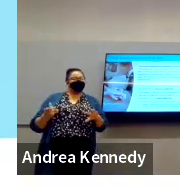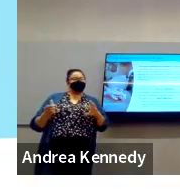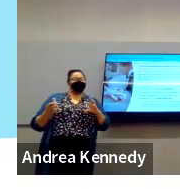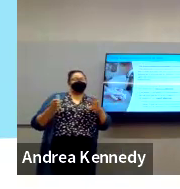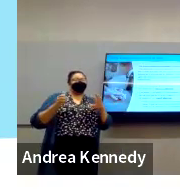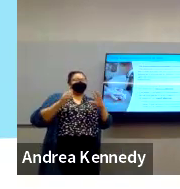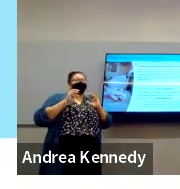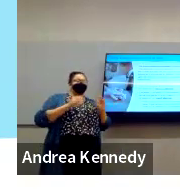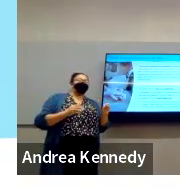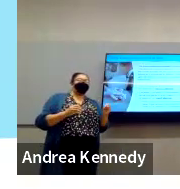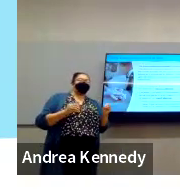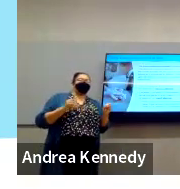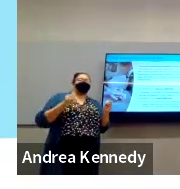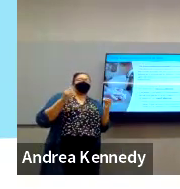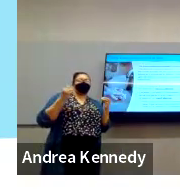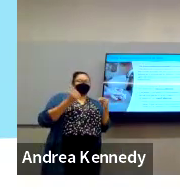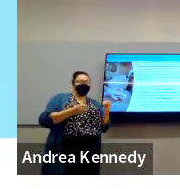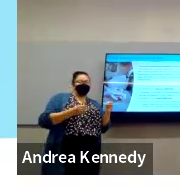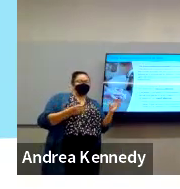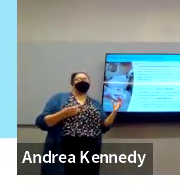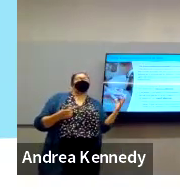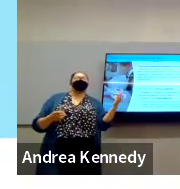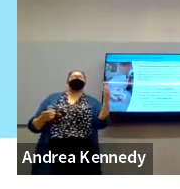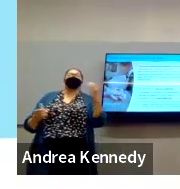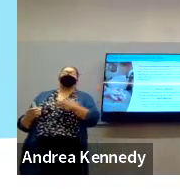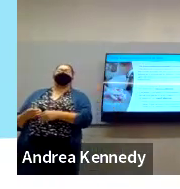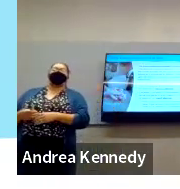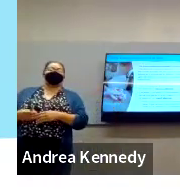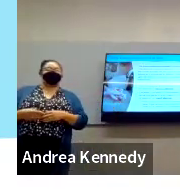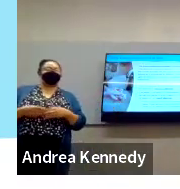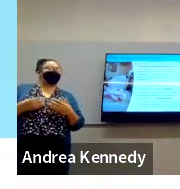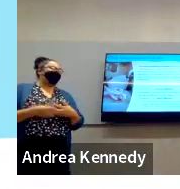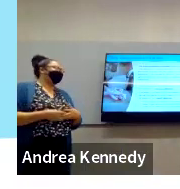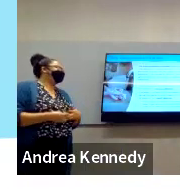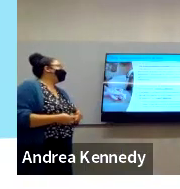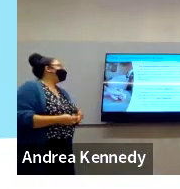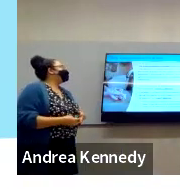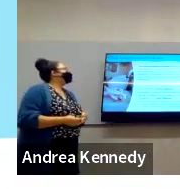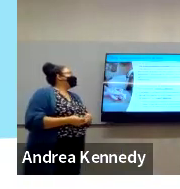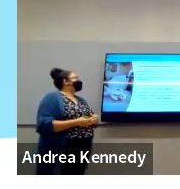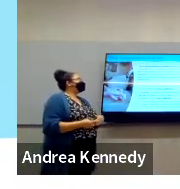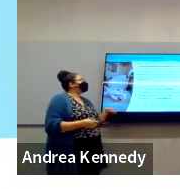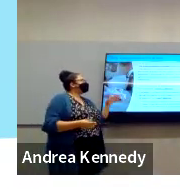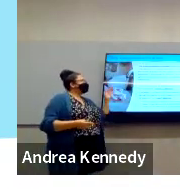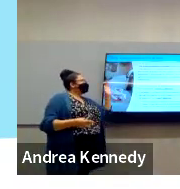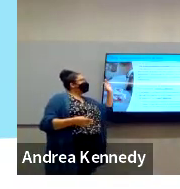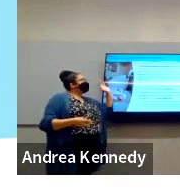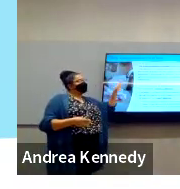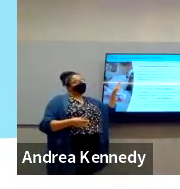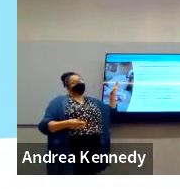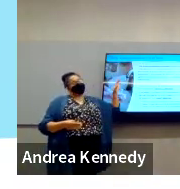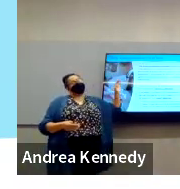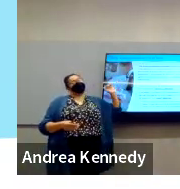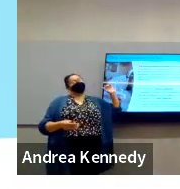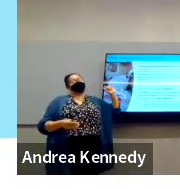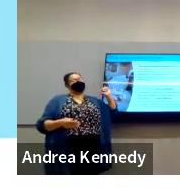how the utility charges are going to become part of your rent. So